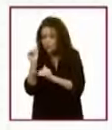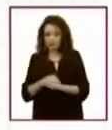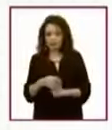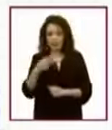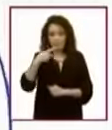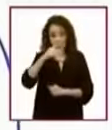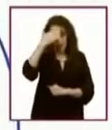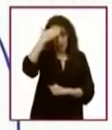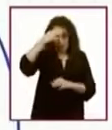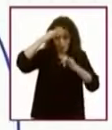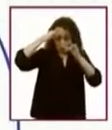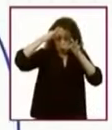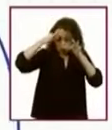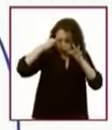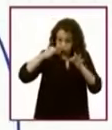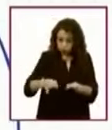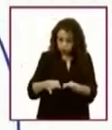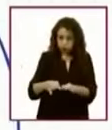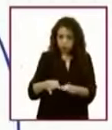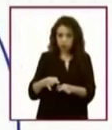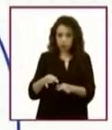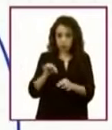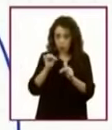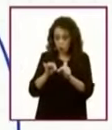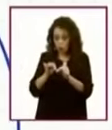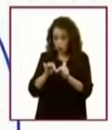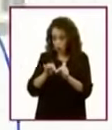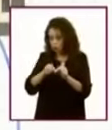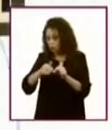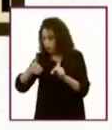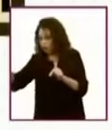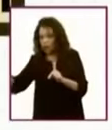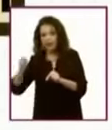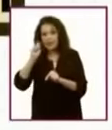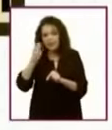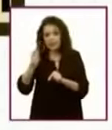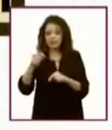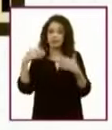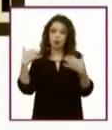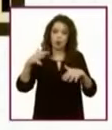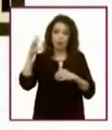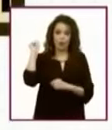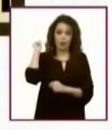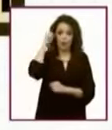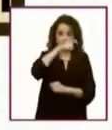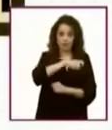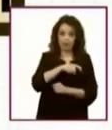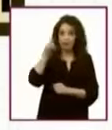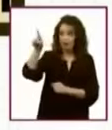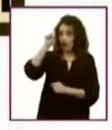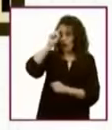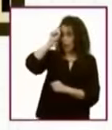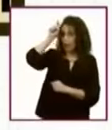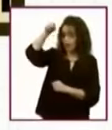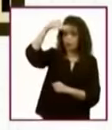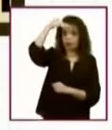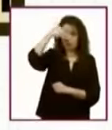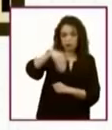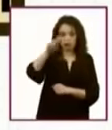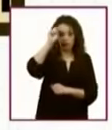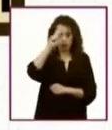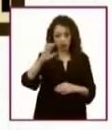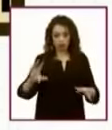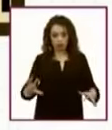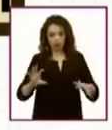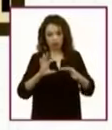cuál era ese poco más ha sido un gran reto. Los egipcios, que ya conocían la relación que existe entre el perímetro